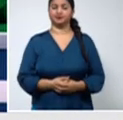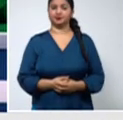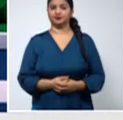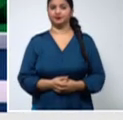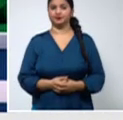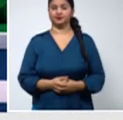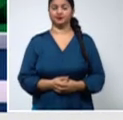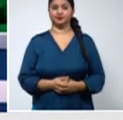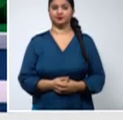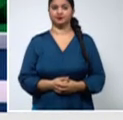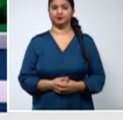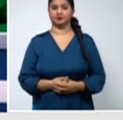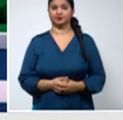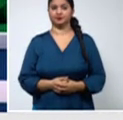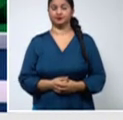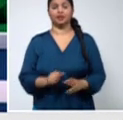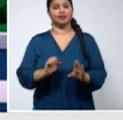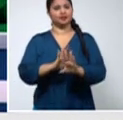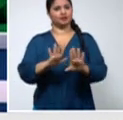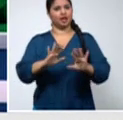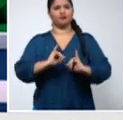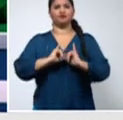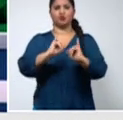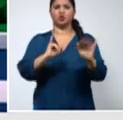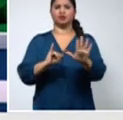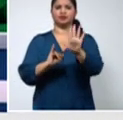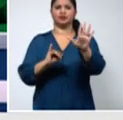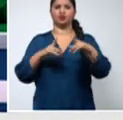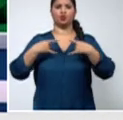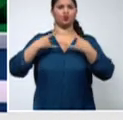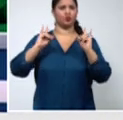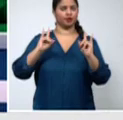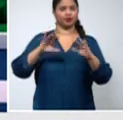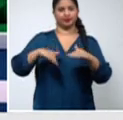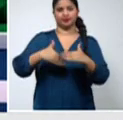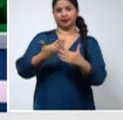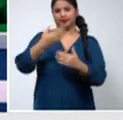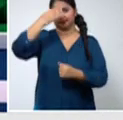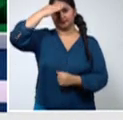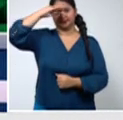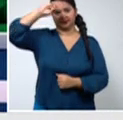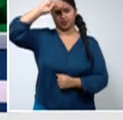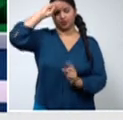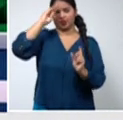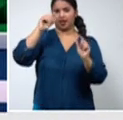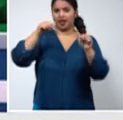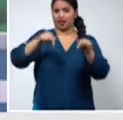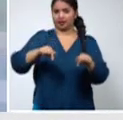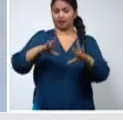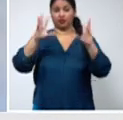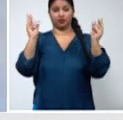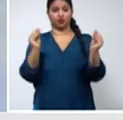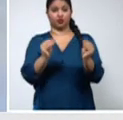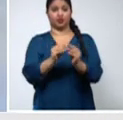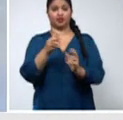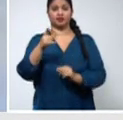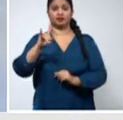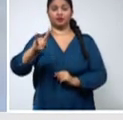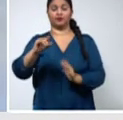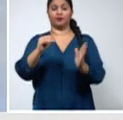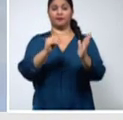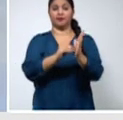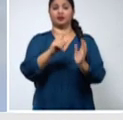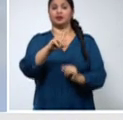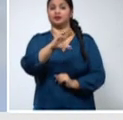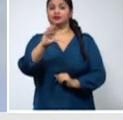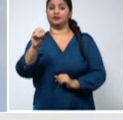comienzo, nuestro país en estos momentos con 19.100